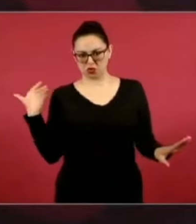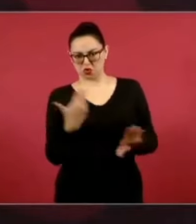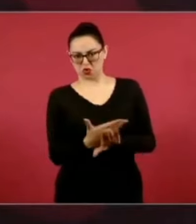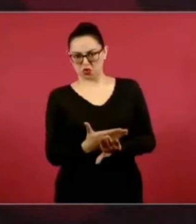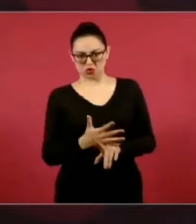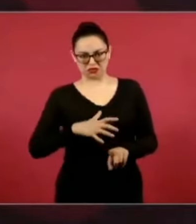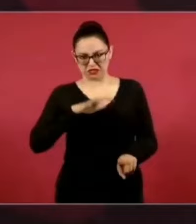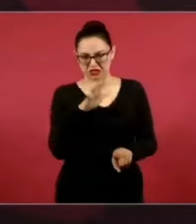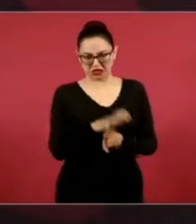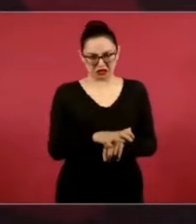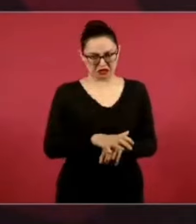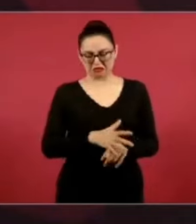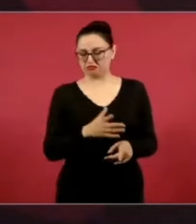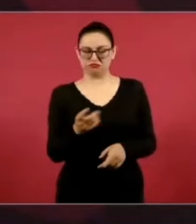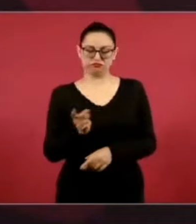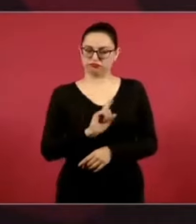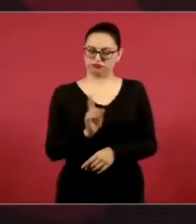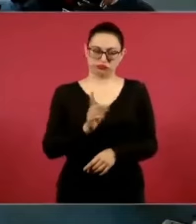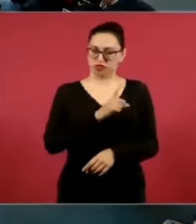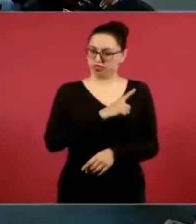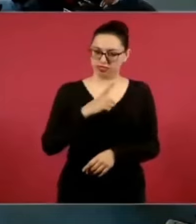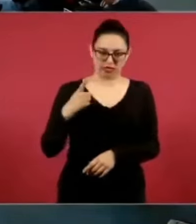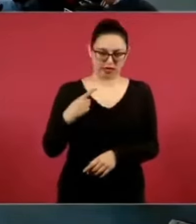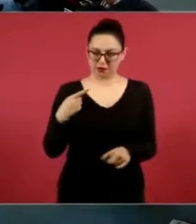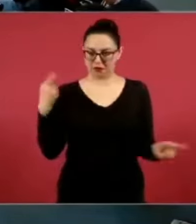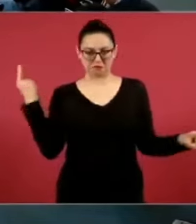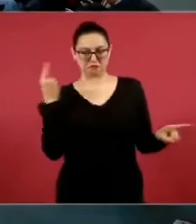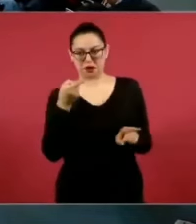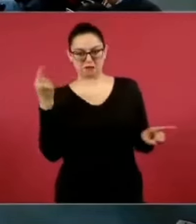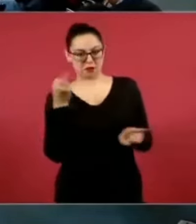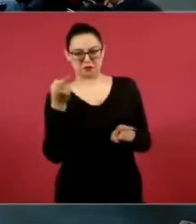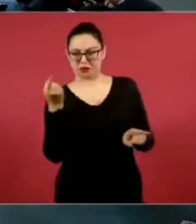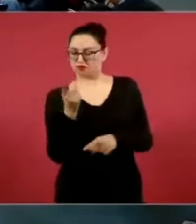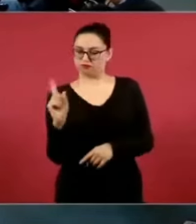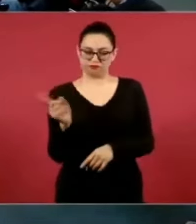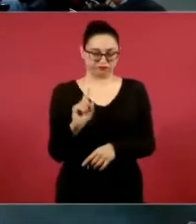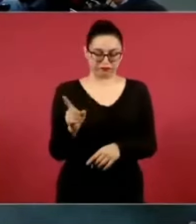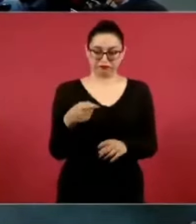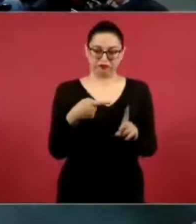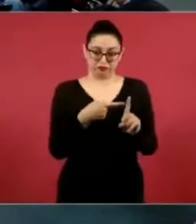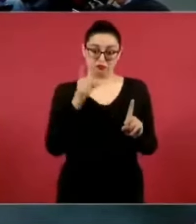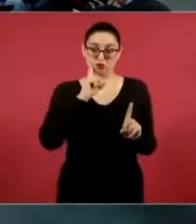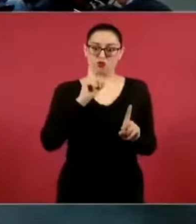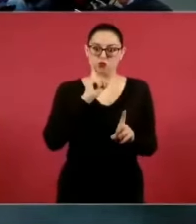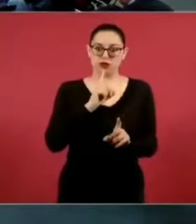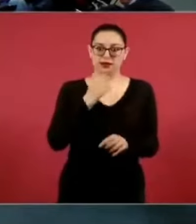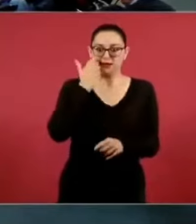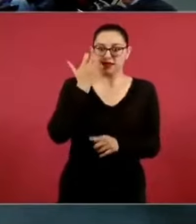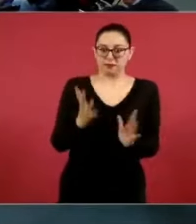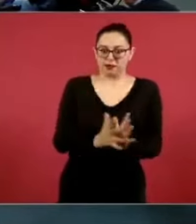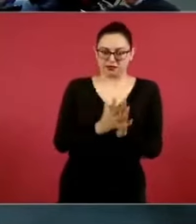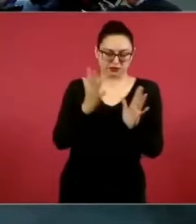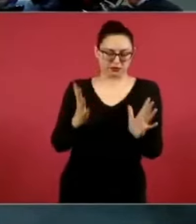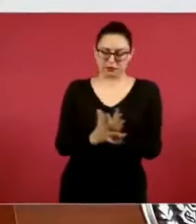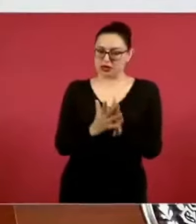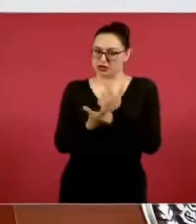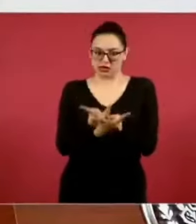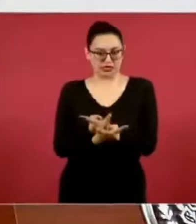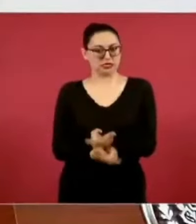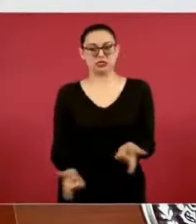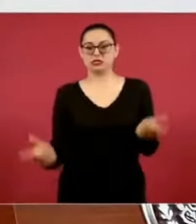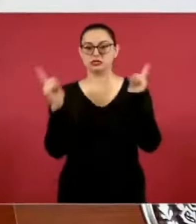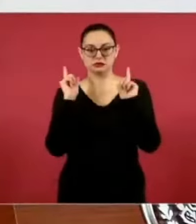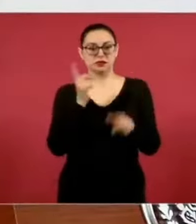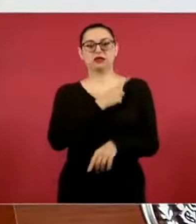hostigado, acosado, ¿sí? Uh-huh. Por la compañera abogada que aspira. Uh-huh. Ella puede